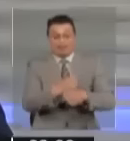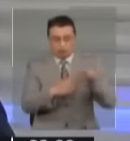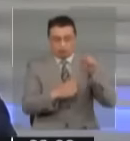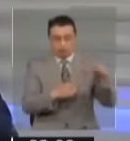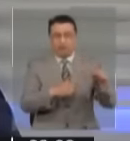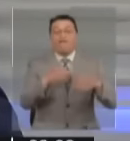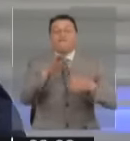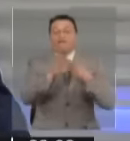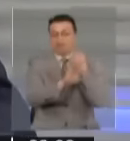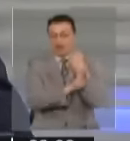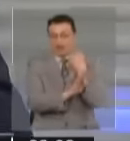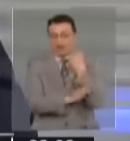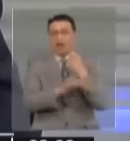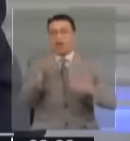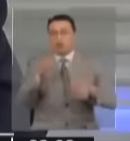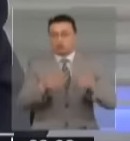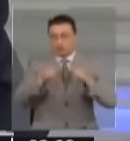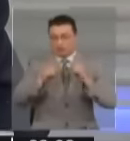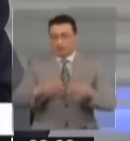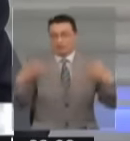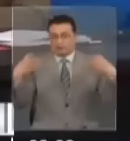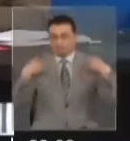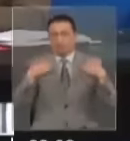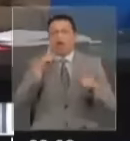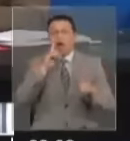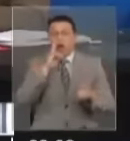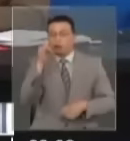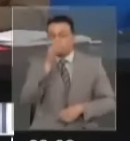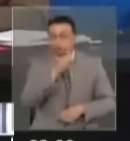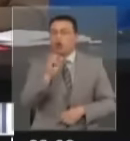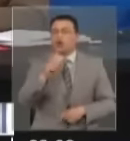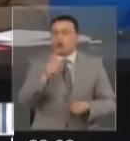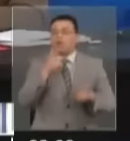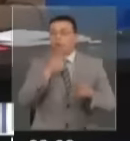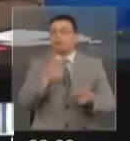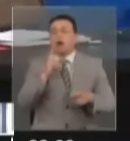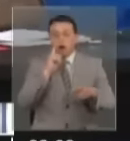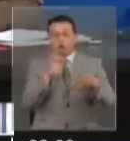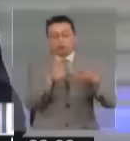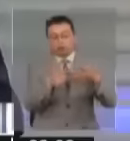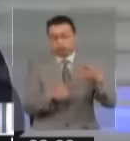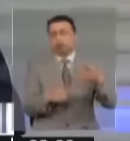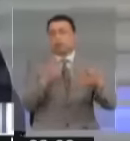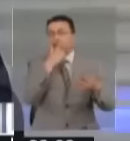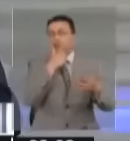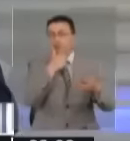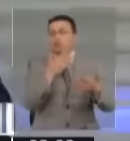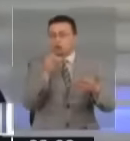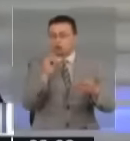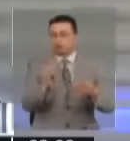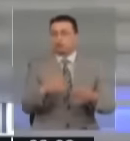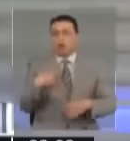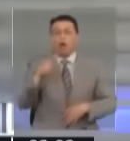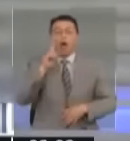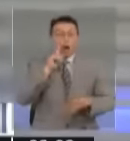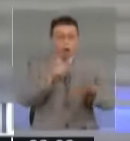justicia, que ellos hagan esto. Si hay corrupción o no hay corrupción. Hay suficientes elementos para sospechar corrupción. Todo. Señor Villarroel. Hay